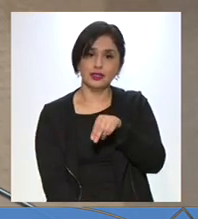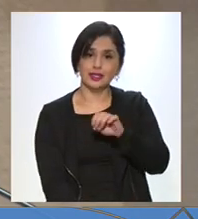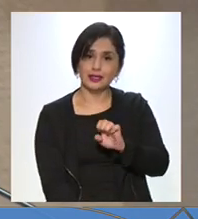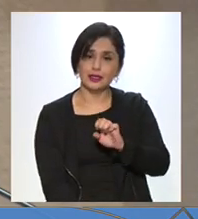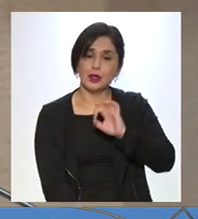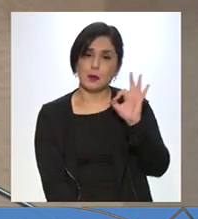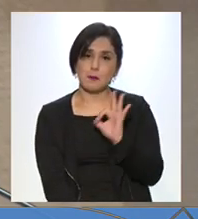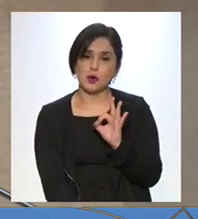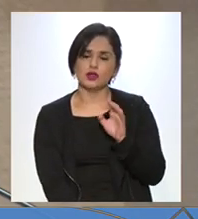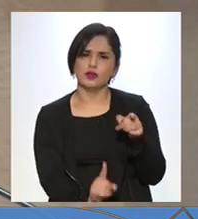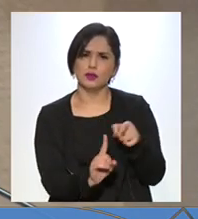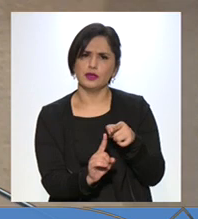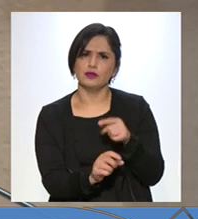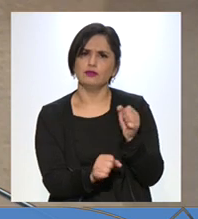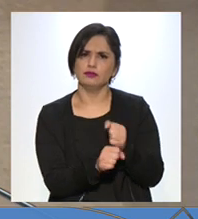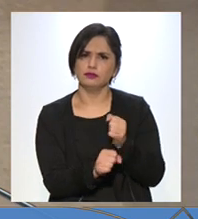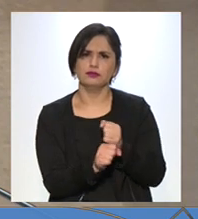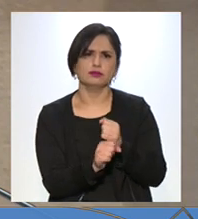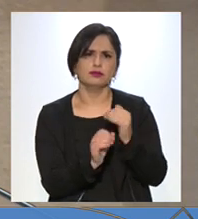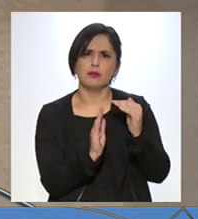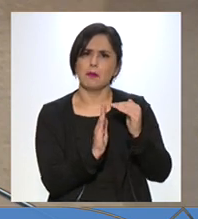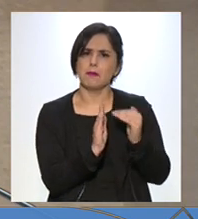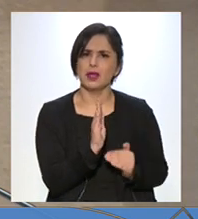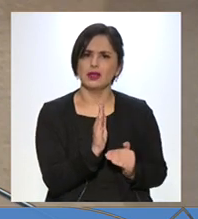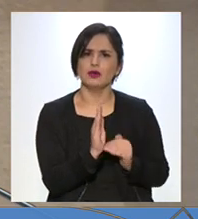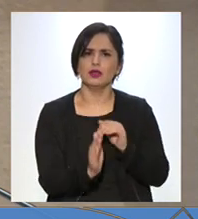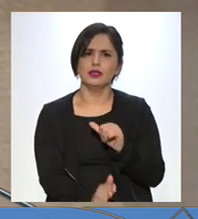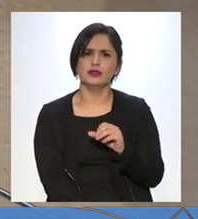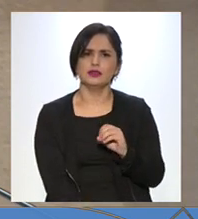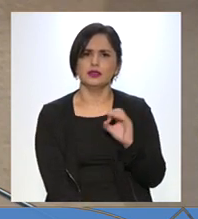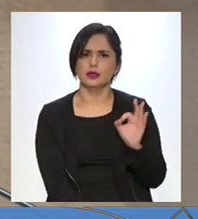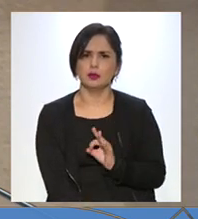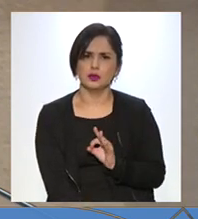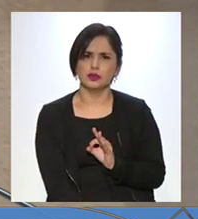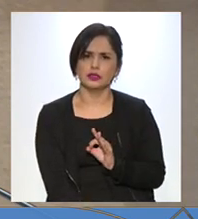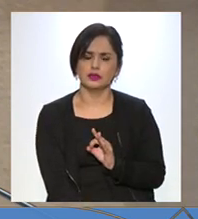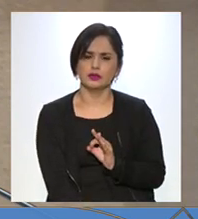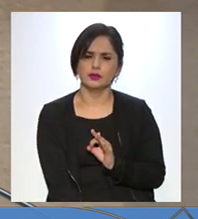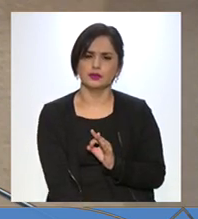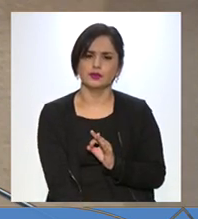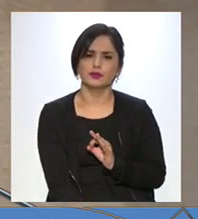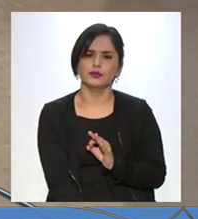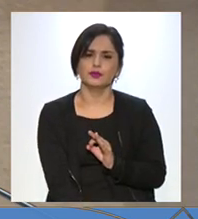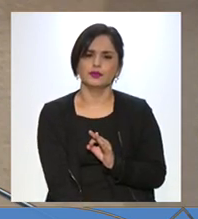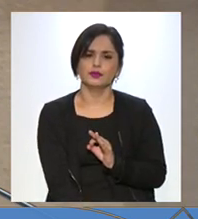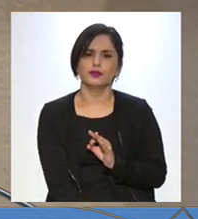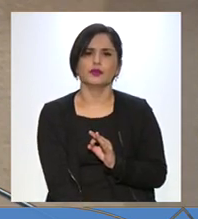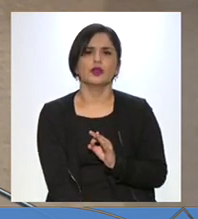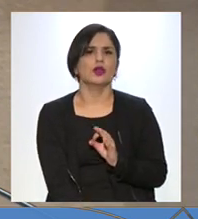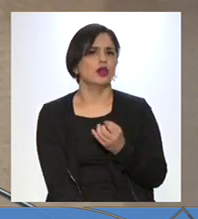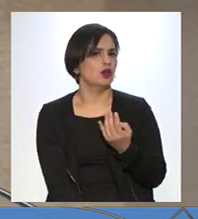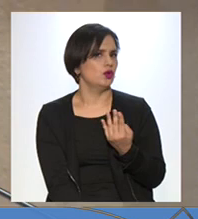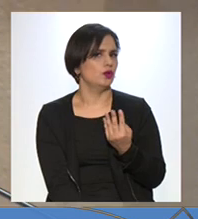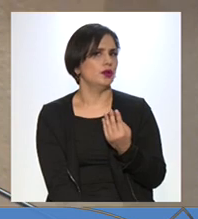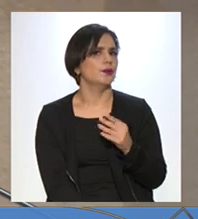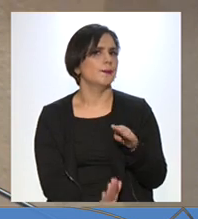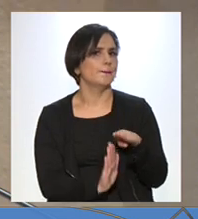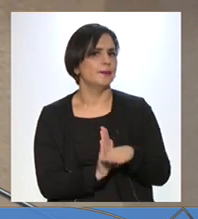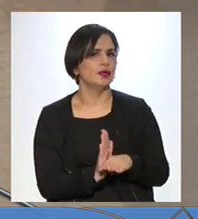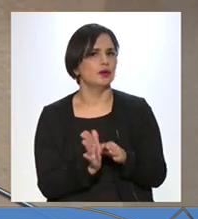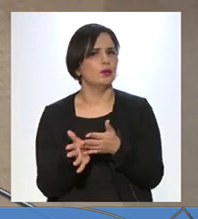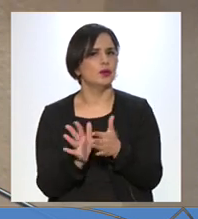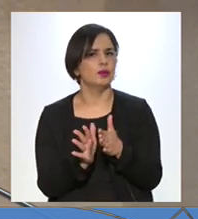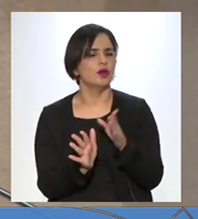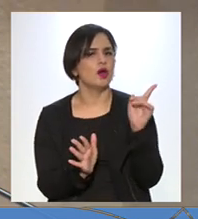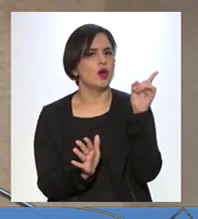participación laboral sigue en niveles por debajo del 60% de la población económicamente activa, cifras inferiores al promedio del